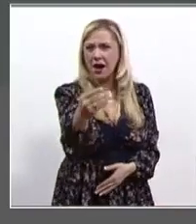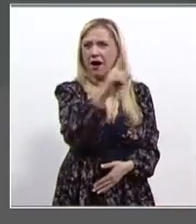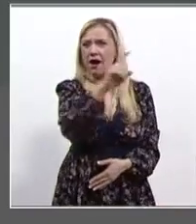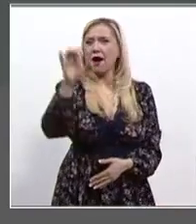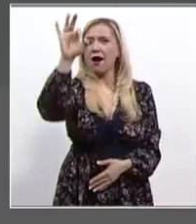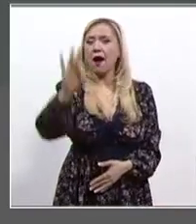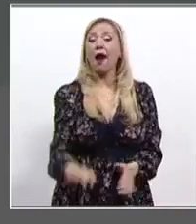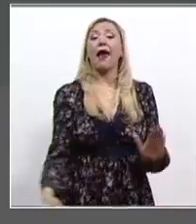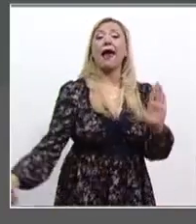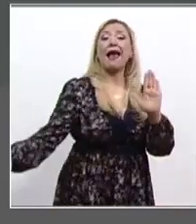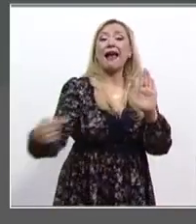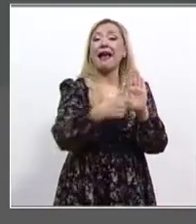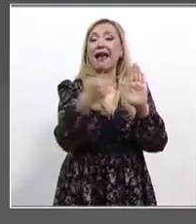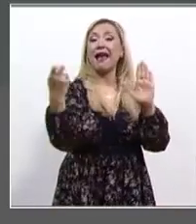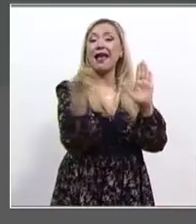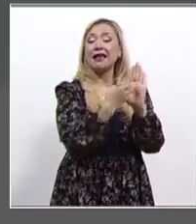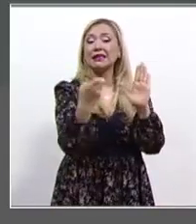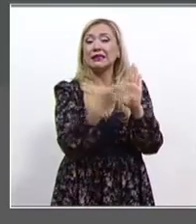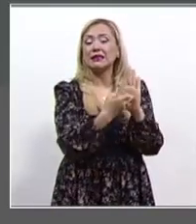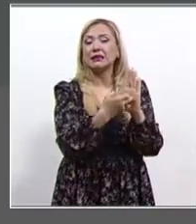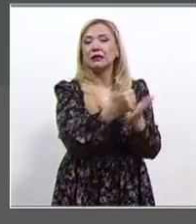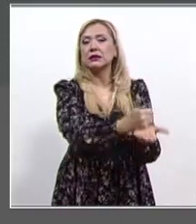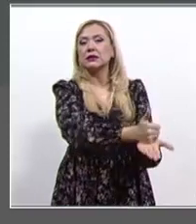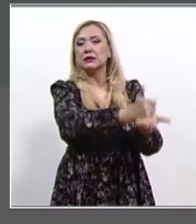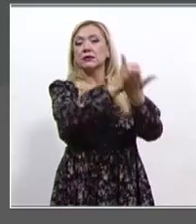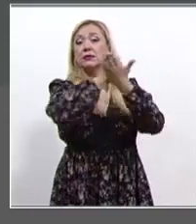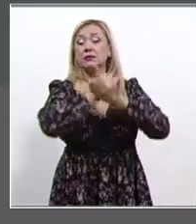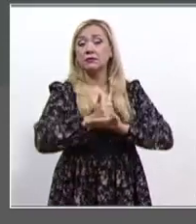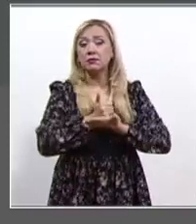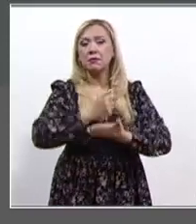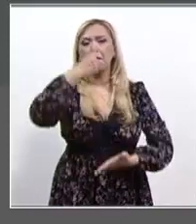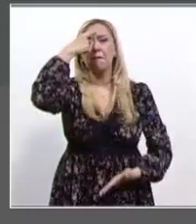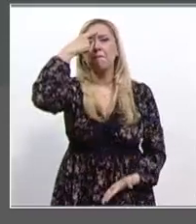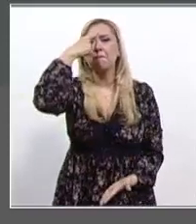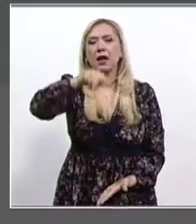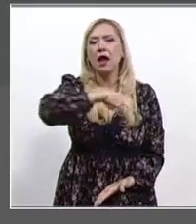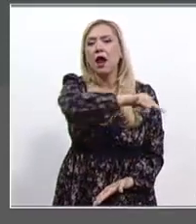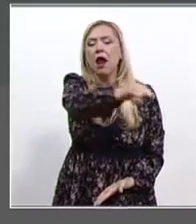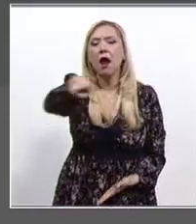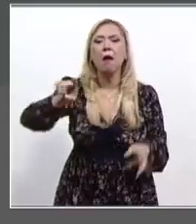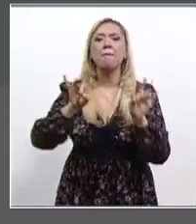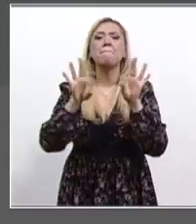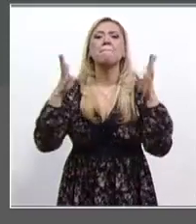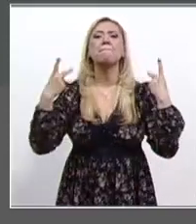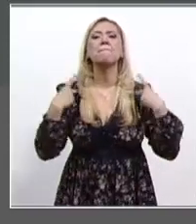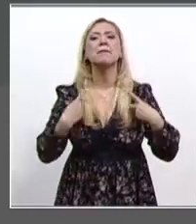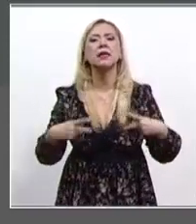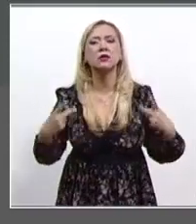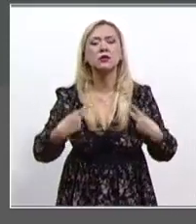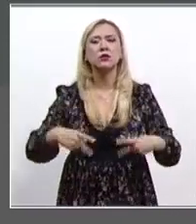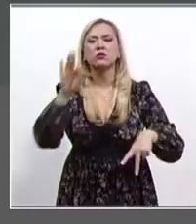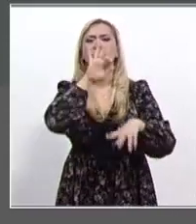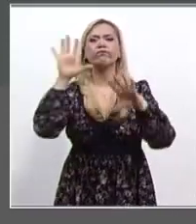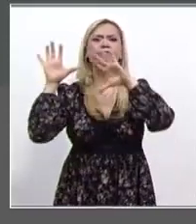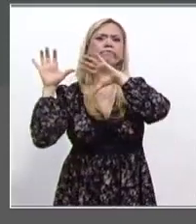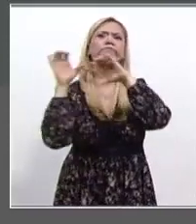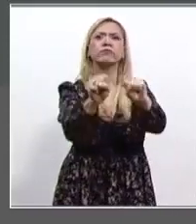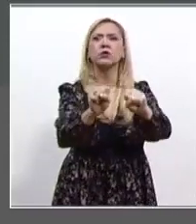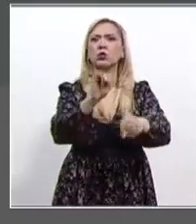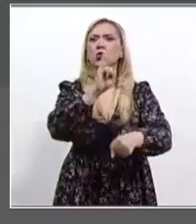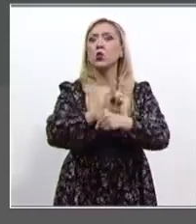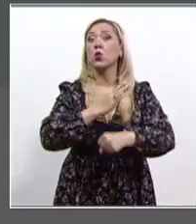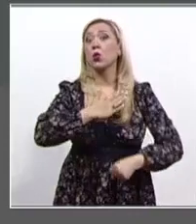como las herramientas principales para aquella persona que es detenida